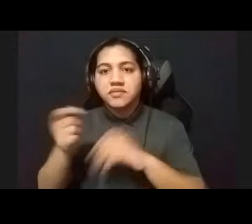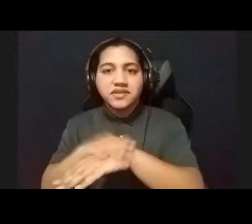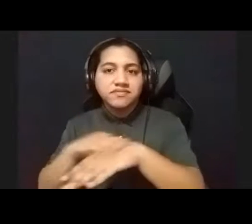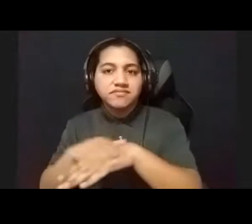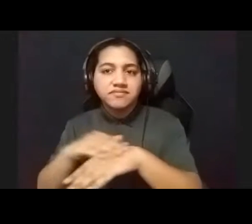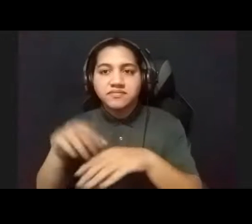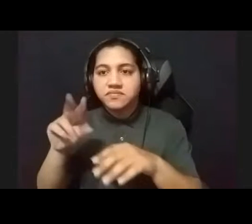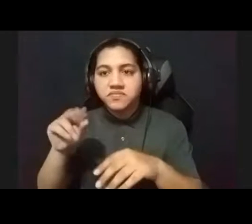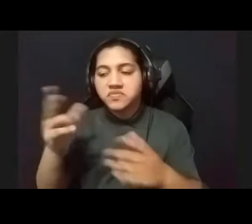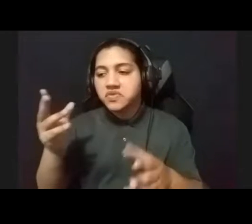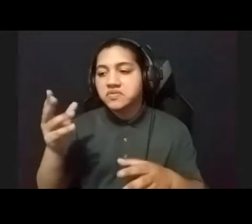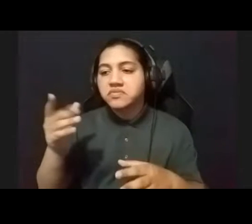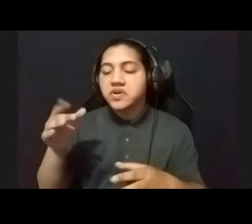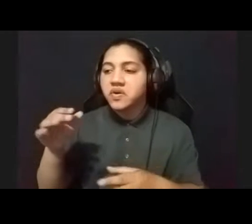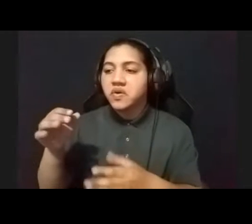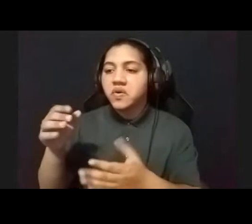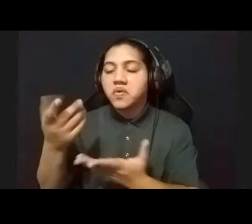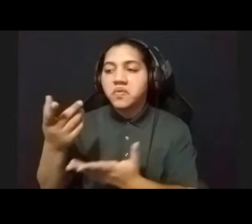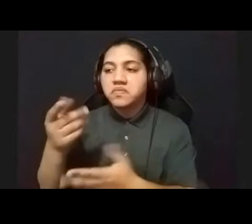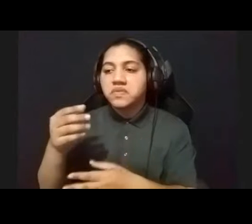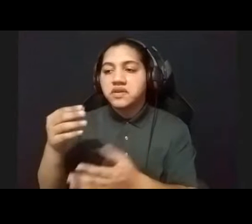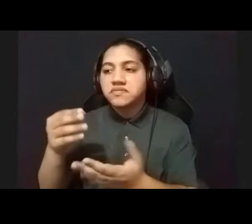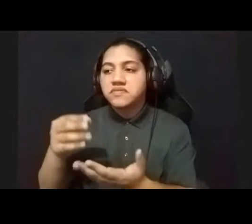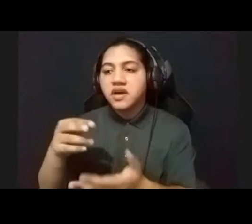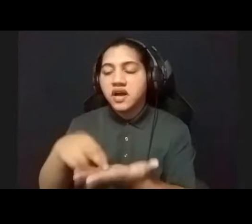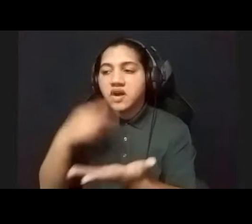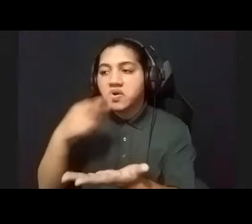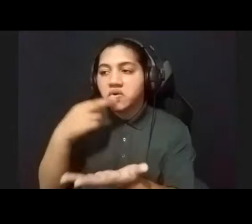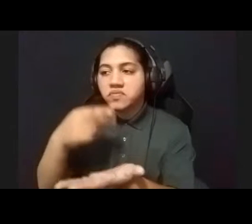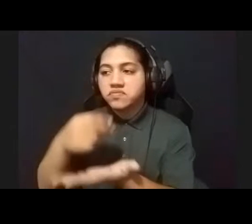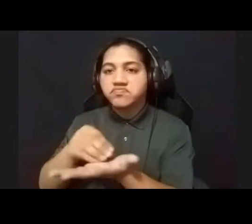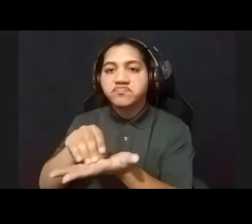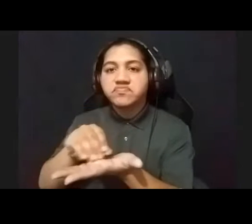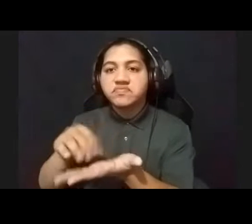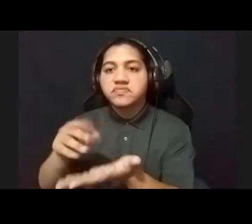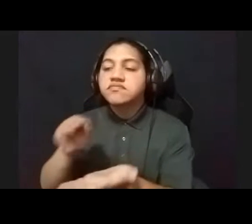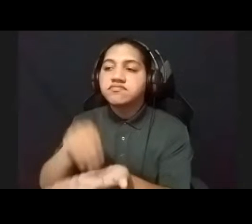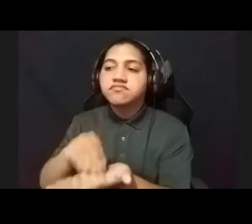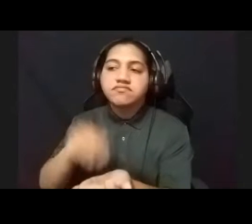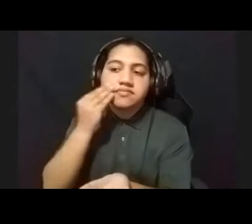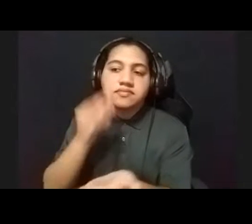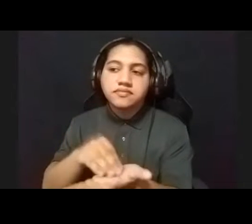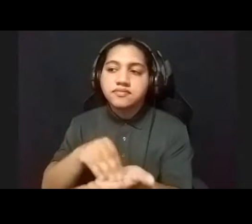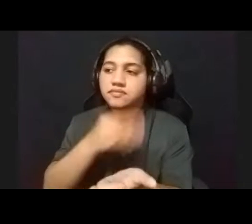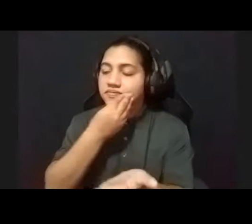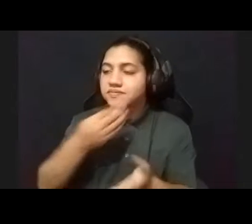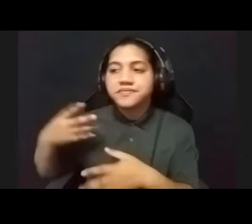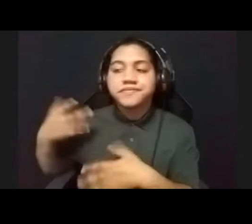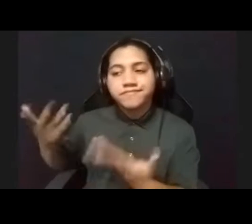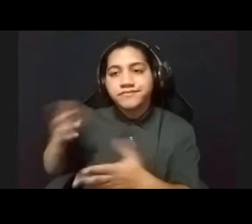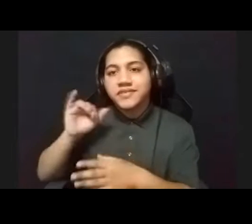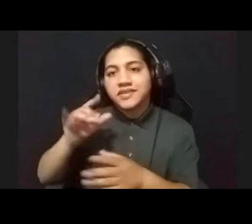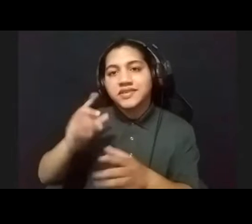de harina de arroz y era el polvo que ella hereda de todos estos cuentos que vienen viajando, de